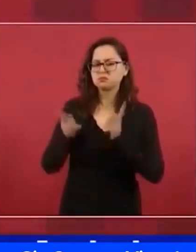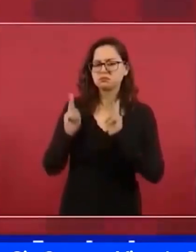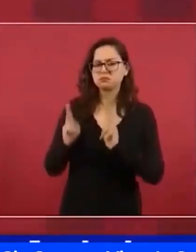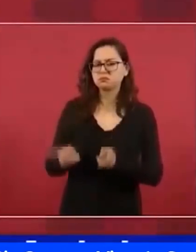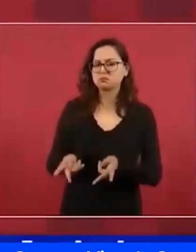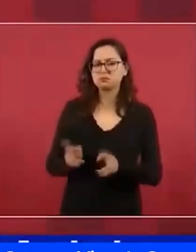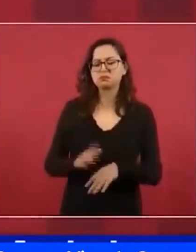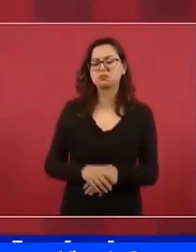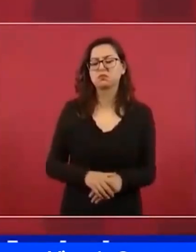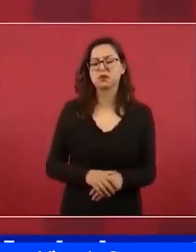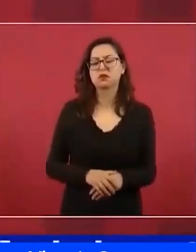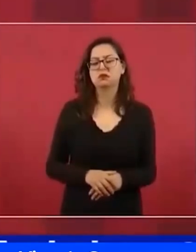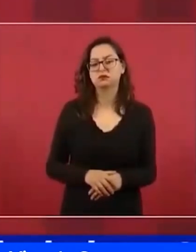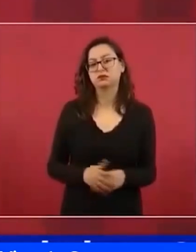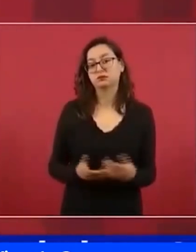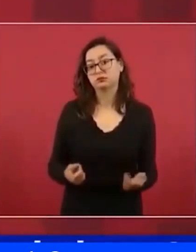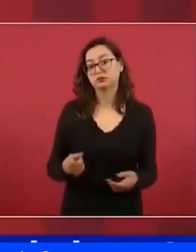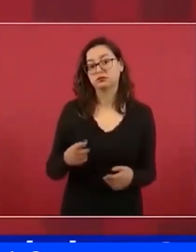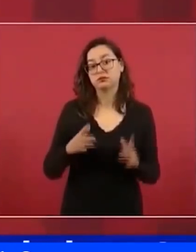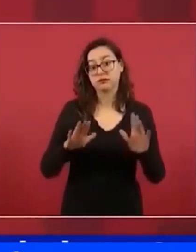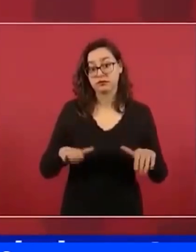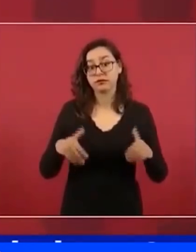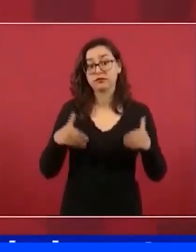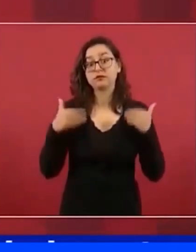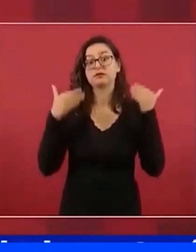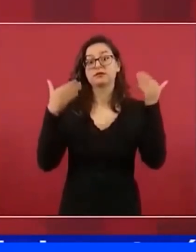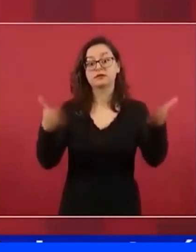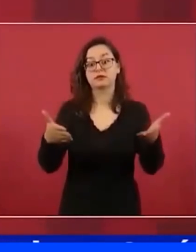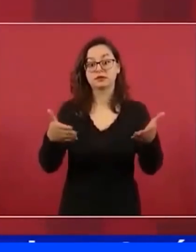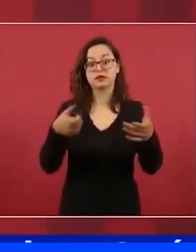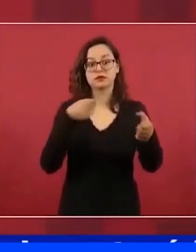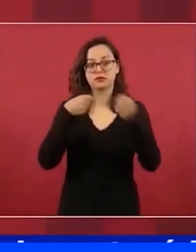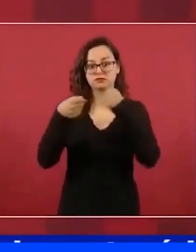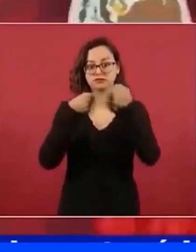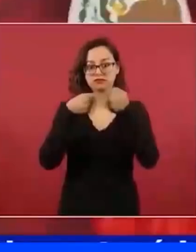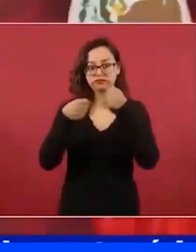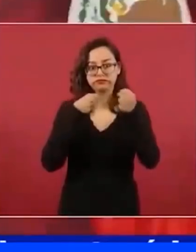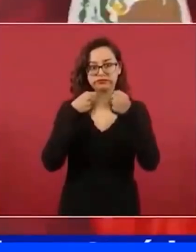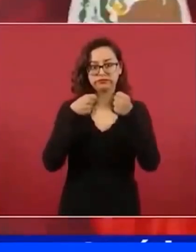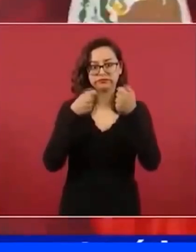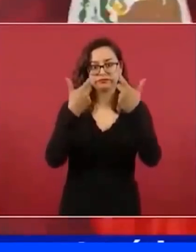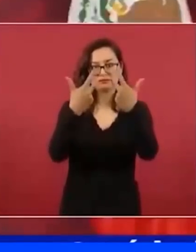con los medios y ya en la reunión bilateral.